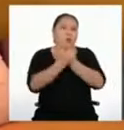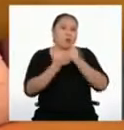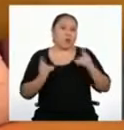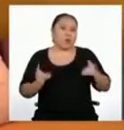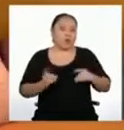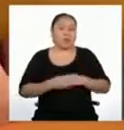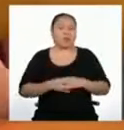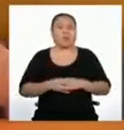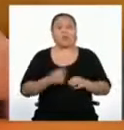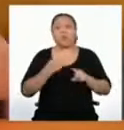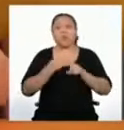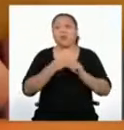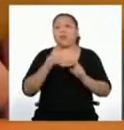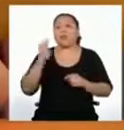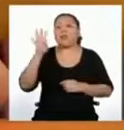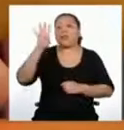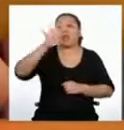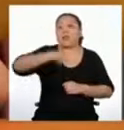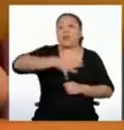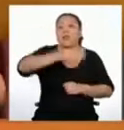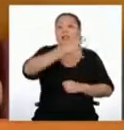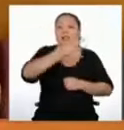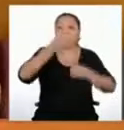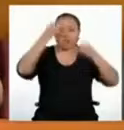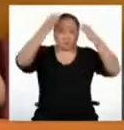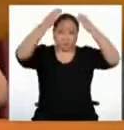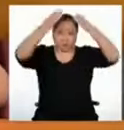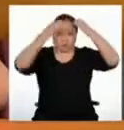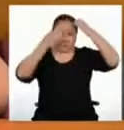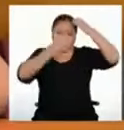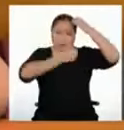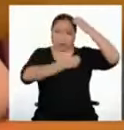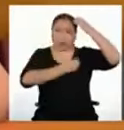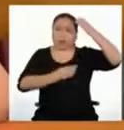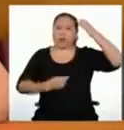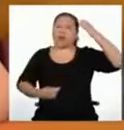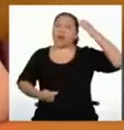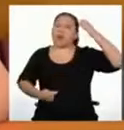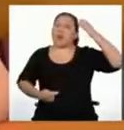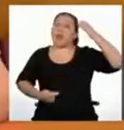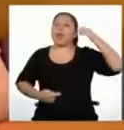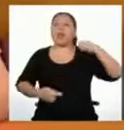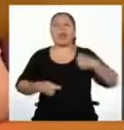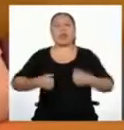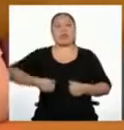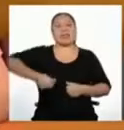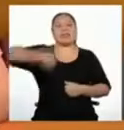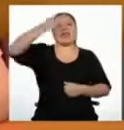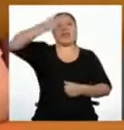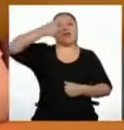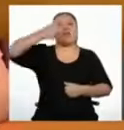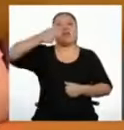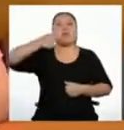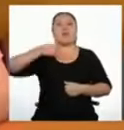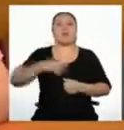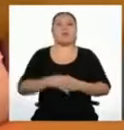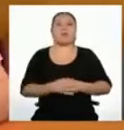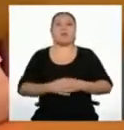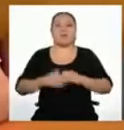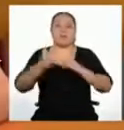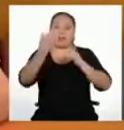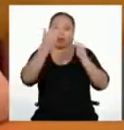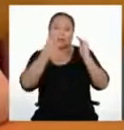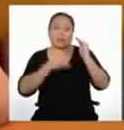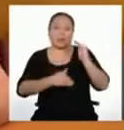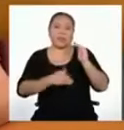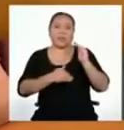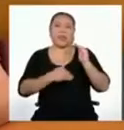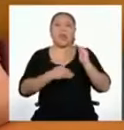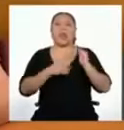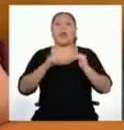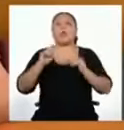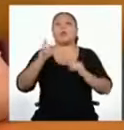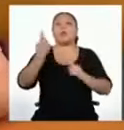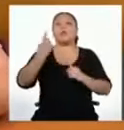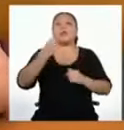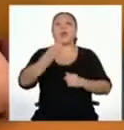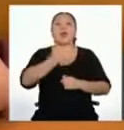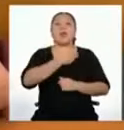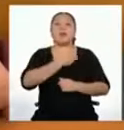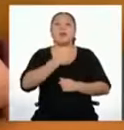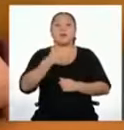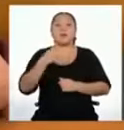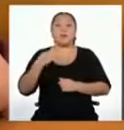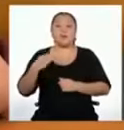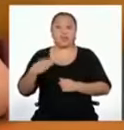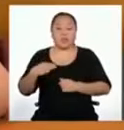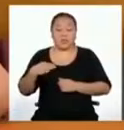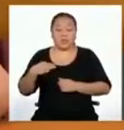En Inglaterra, la reina es jefa del Estado y el primer ministro, elegido democráticamente, es